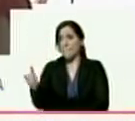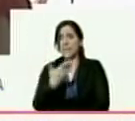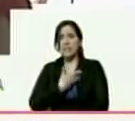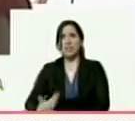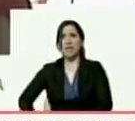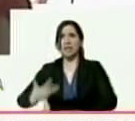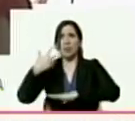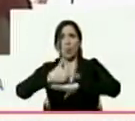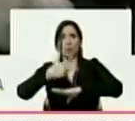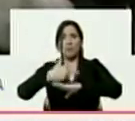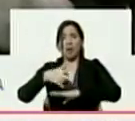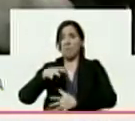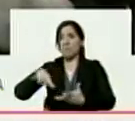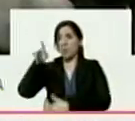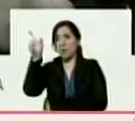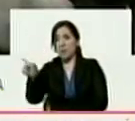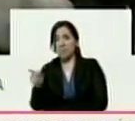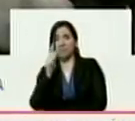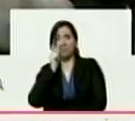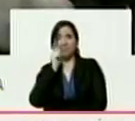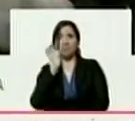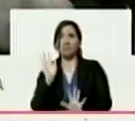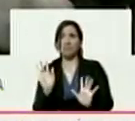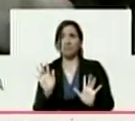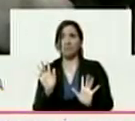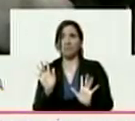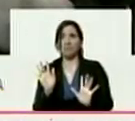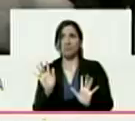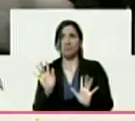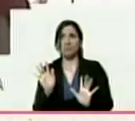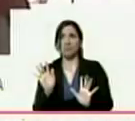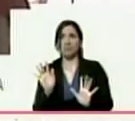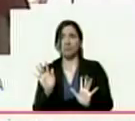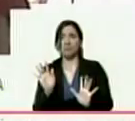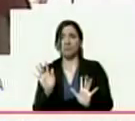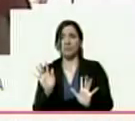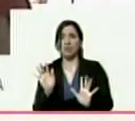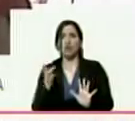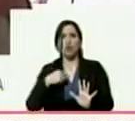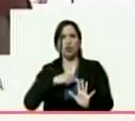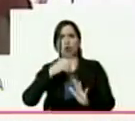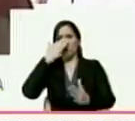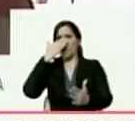Tiene problemas ese señor, muchos problemas. Estamos enfrentados a la Unión Europea.